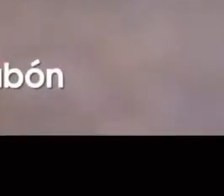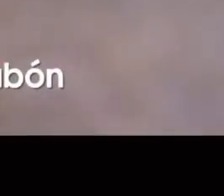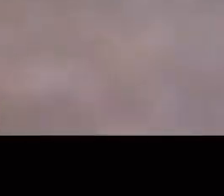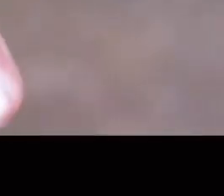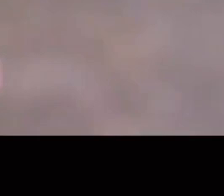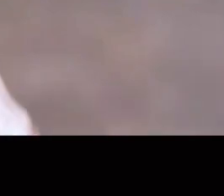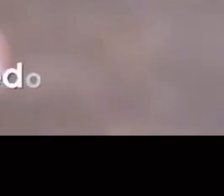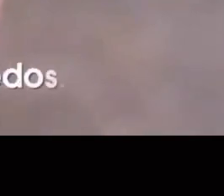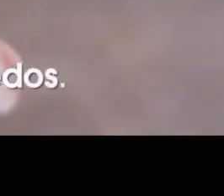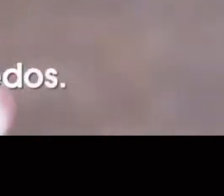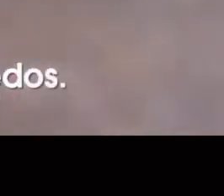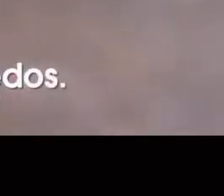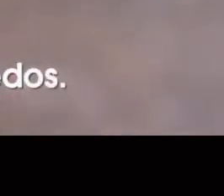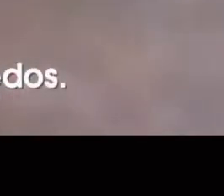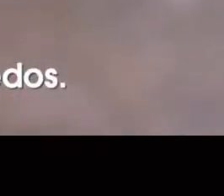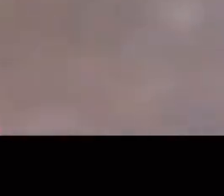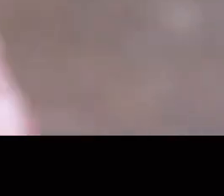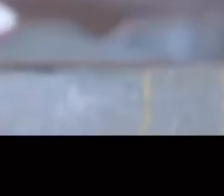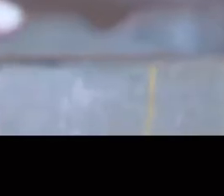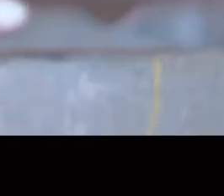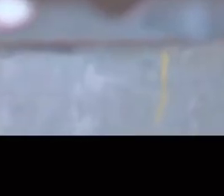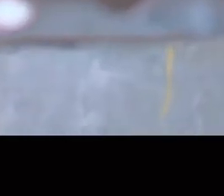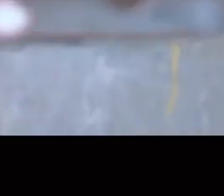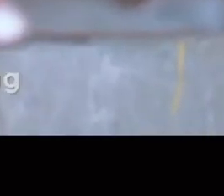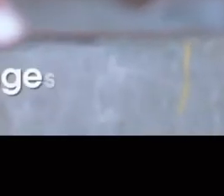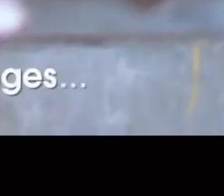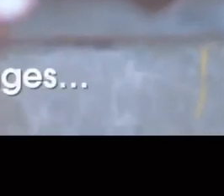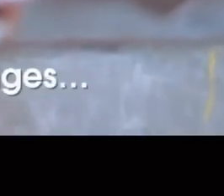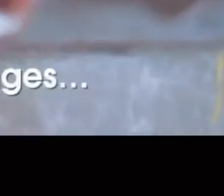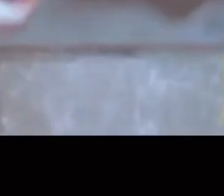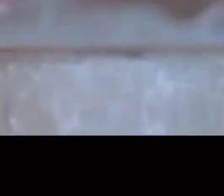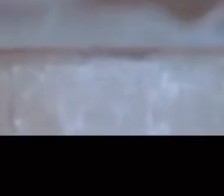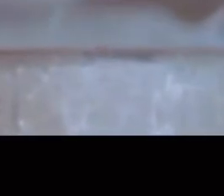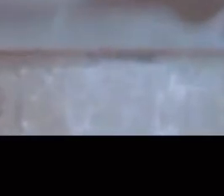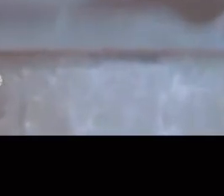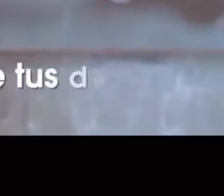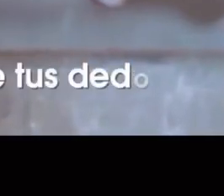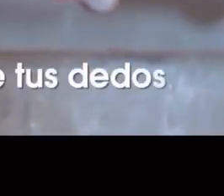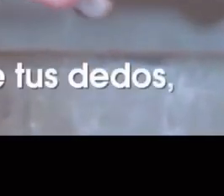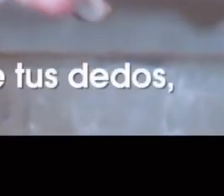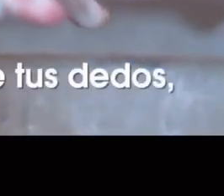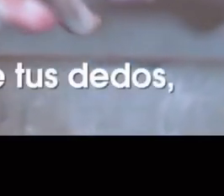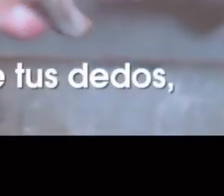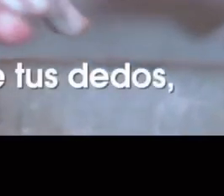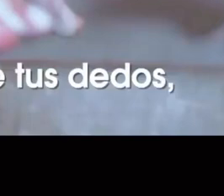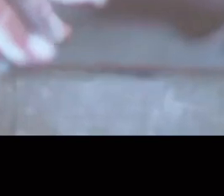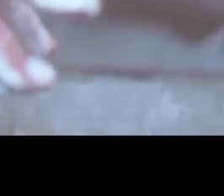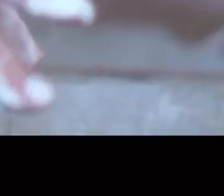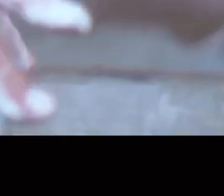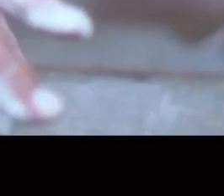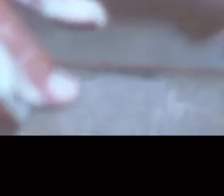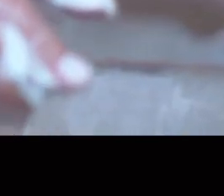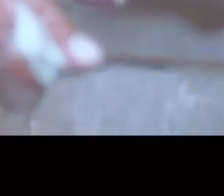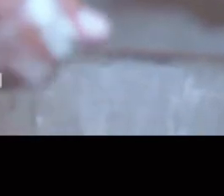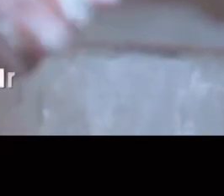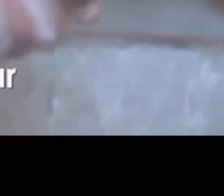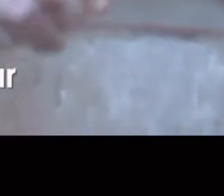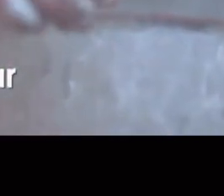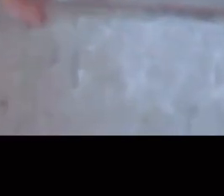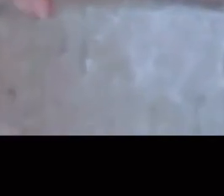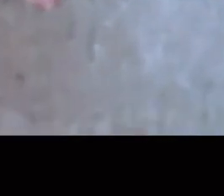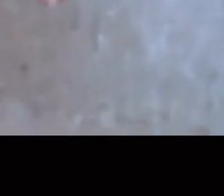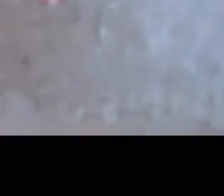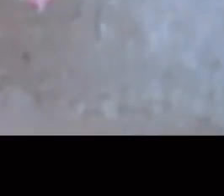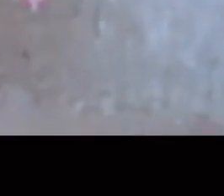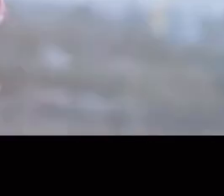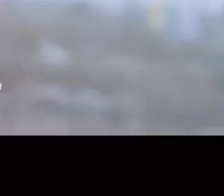jabón entre los espacios de los dedos. A continuación, lava las falanges, es decir, a lo largo de cada uno de tus dedos, sin olvidar el dedo pulgar